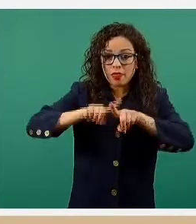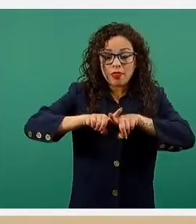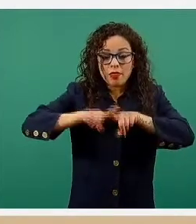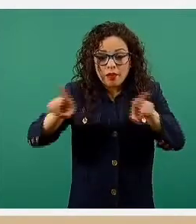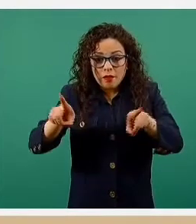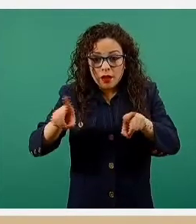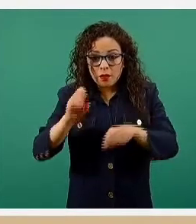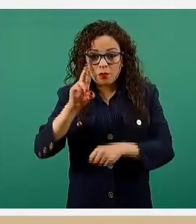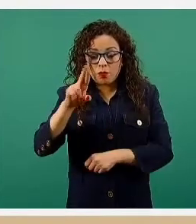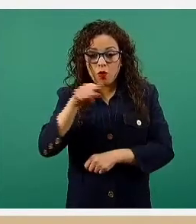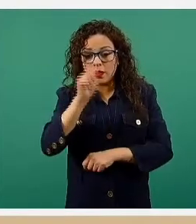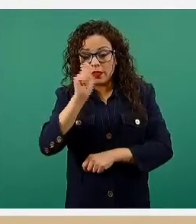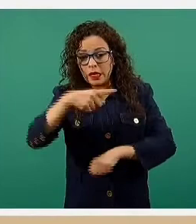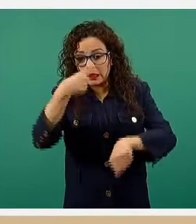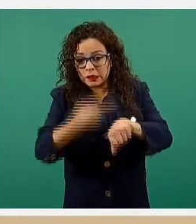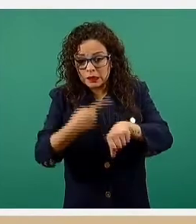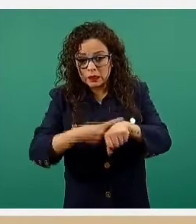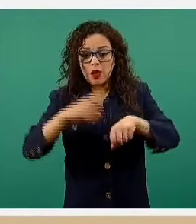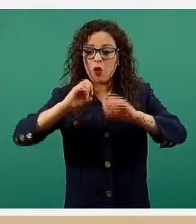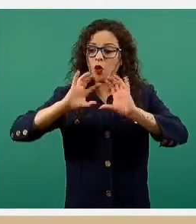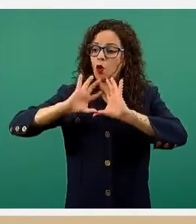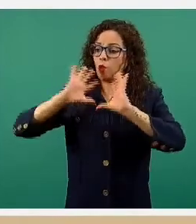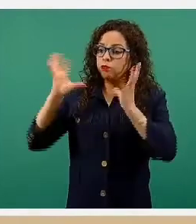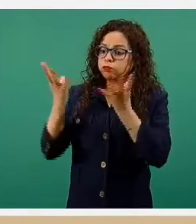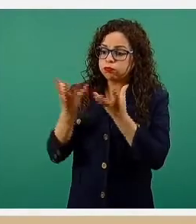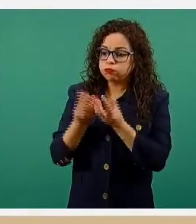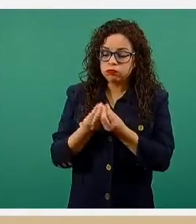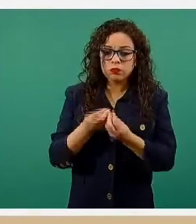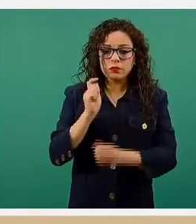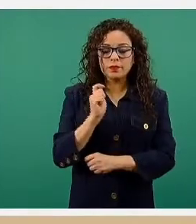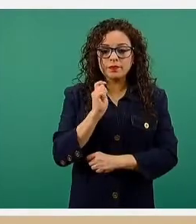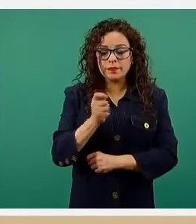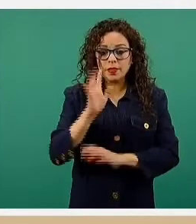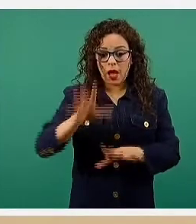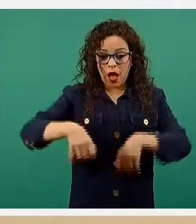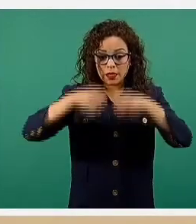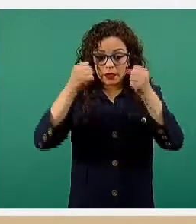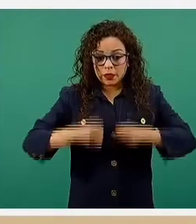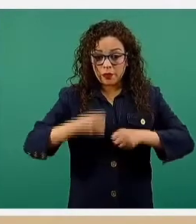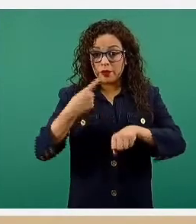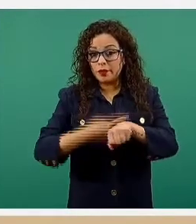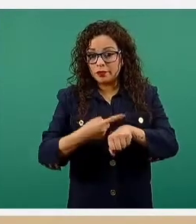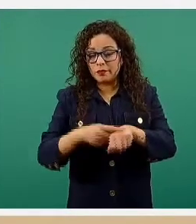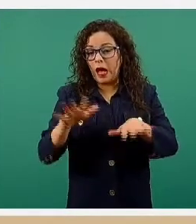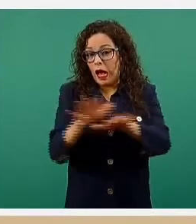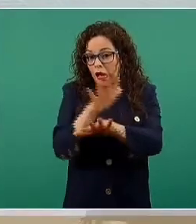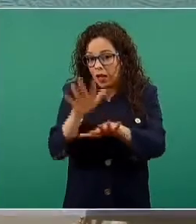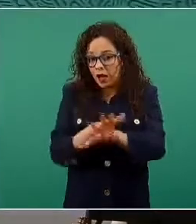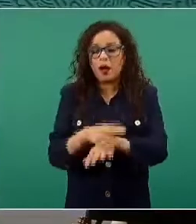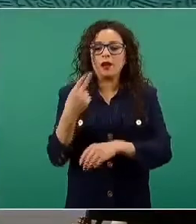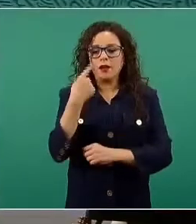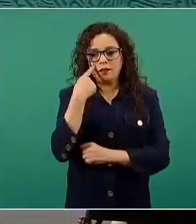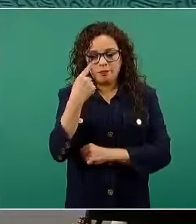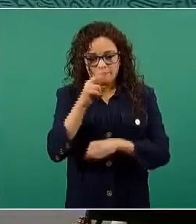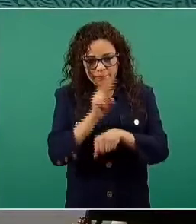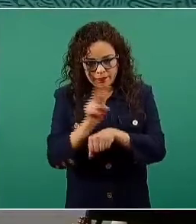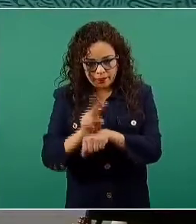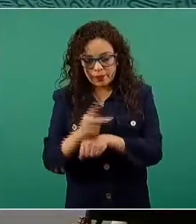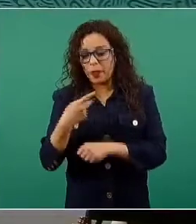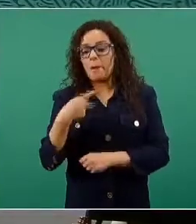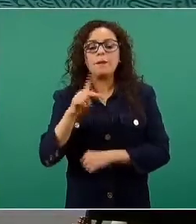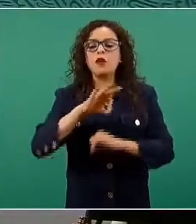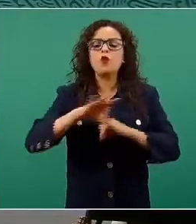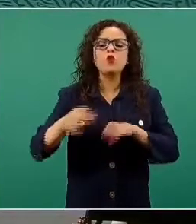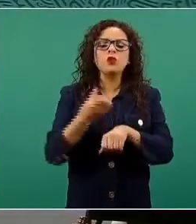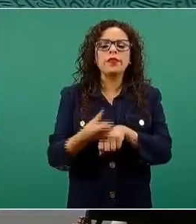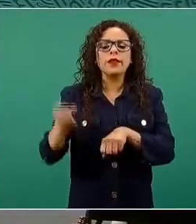carga de enfermedad o el total de casos que en un momento se están confirmando. Pero hasta el momento y para las últimas semanas y